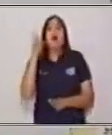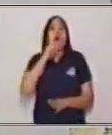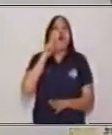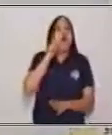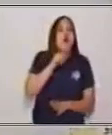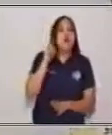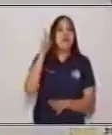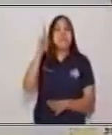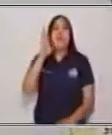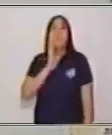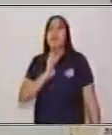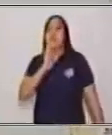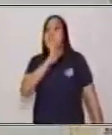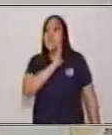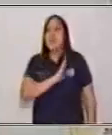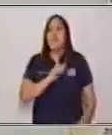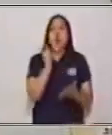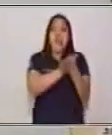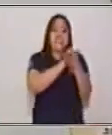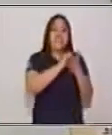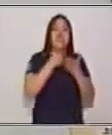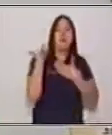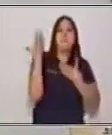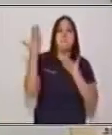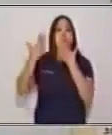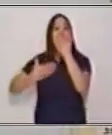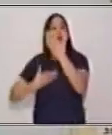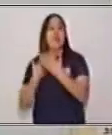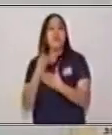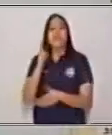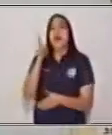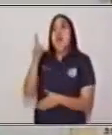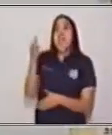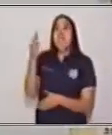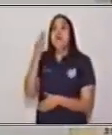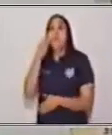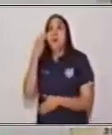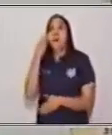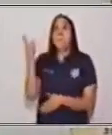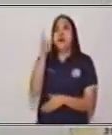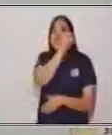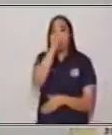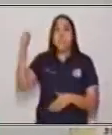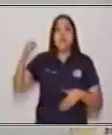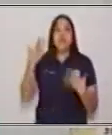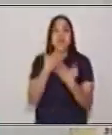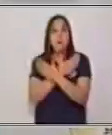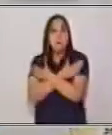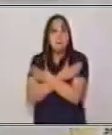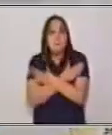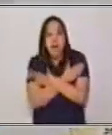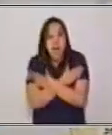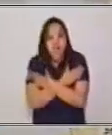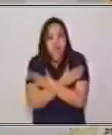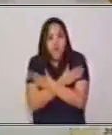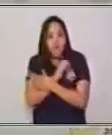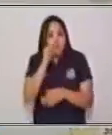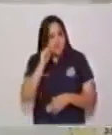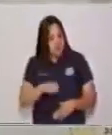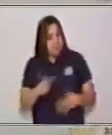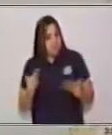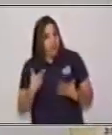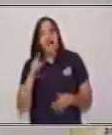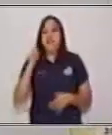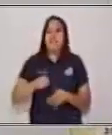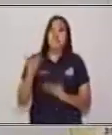de bachillerato escriben poemas a las madres en el mes de mayo. Una situación actual, ¿verdad? Porque acaba